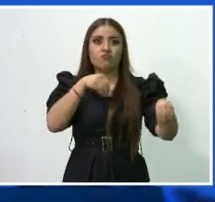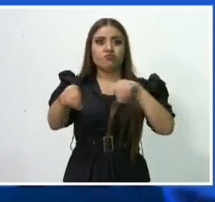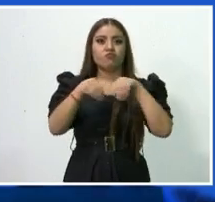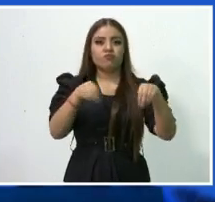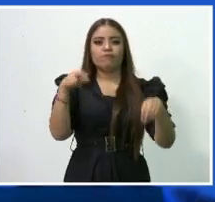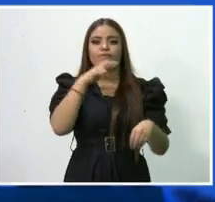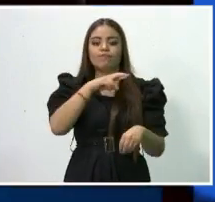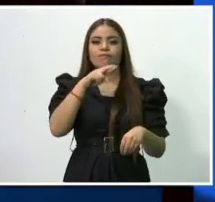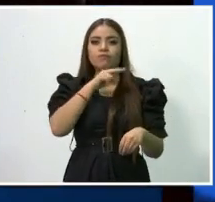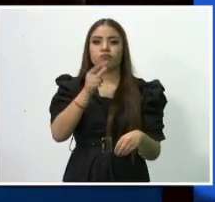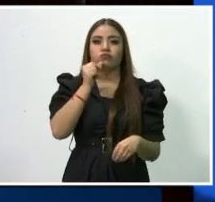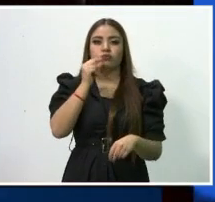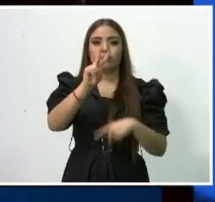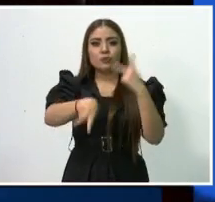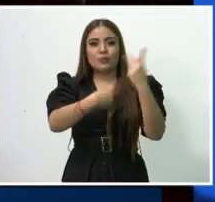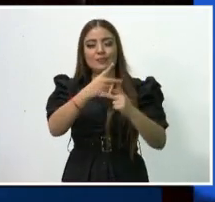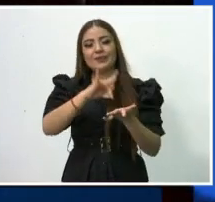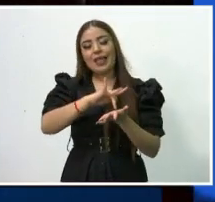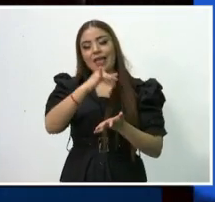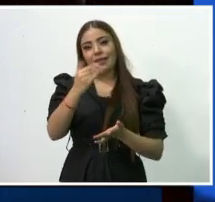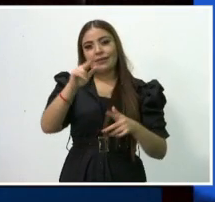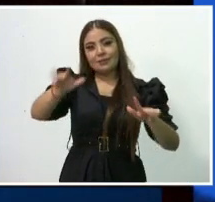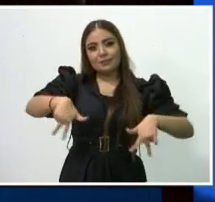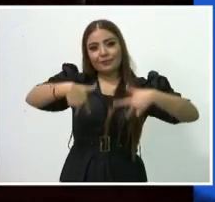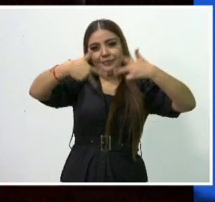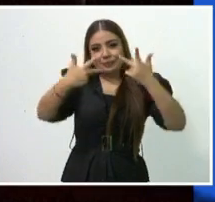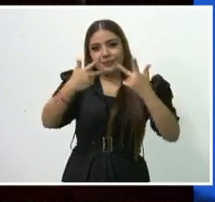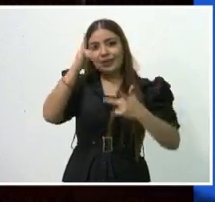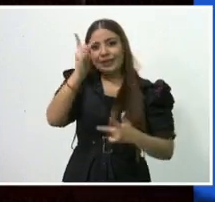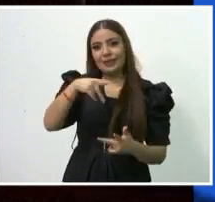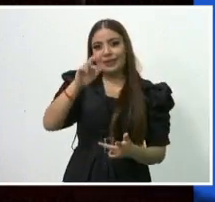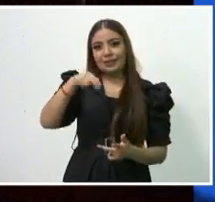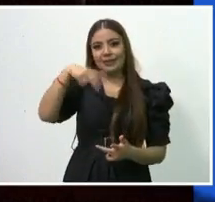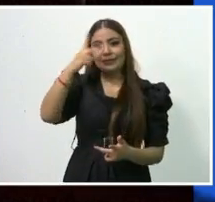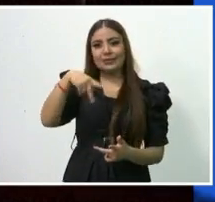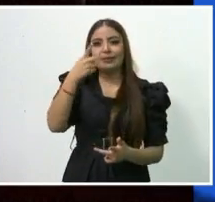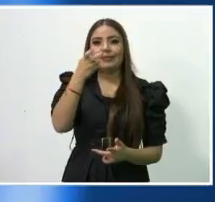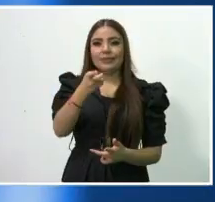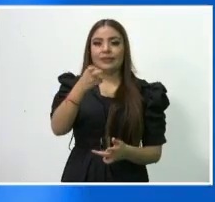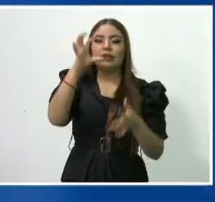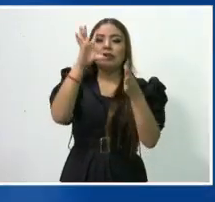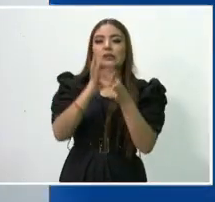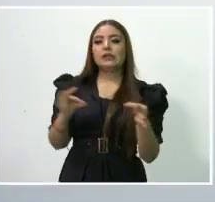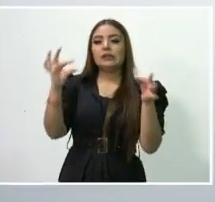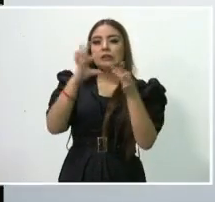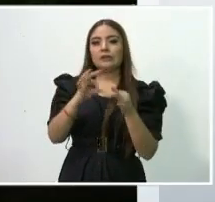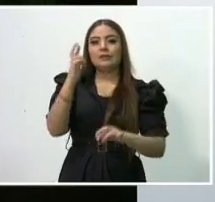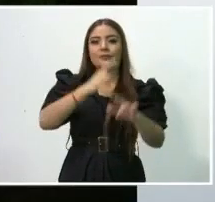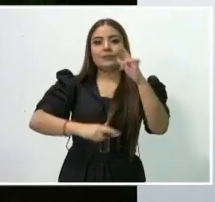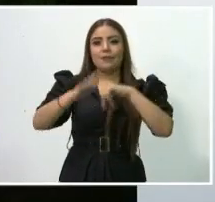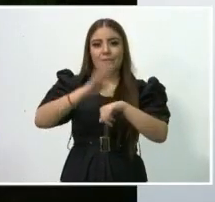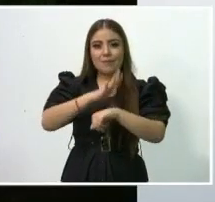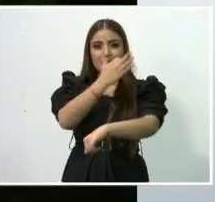policiaca Gracias Kirk por estos eh por estos detalles Y regresamos contigo más adelante